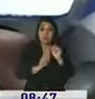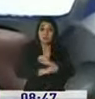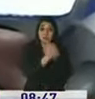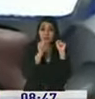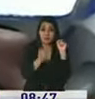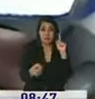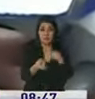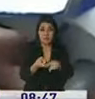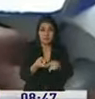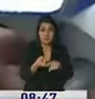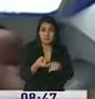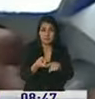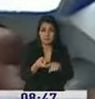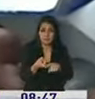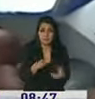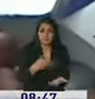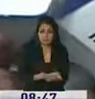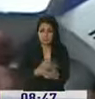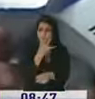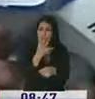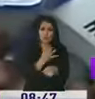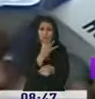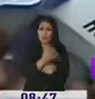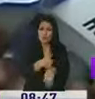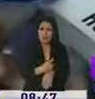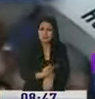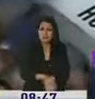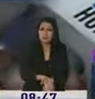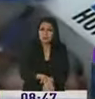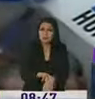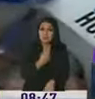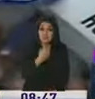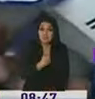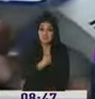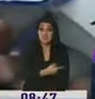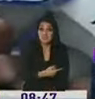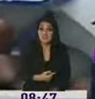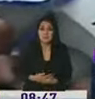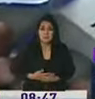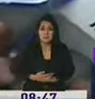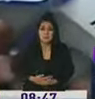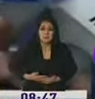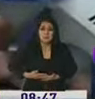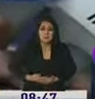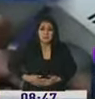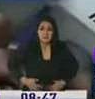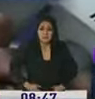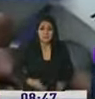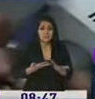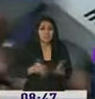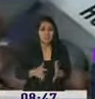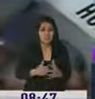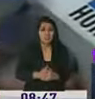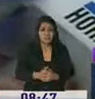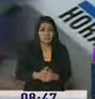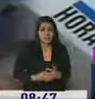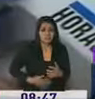las hora que llegamos, ya como 4 horas, dice que el efecto ha corrido, sentí porque le hicieron el